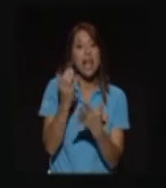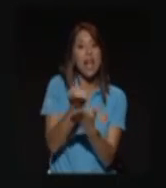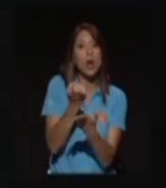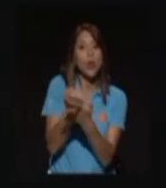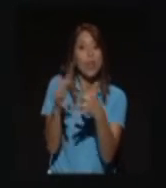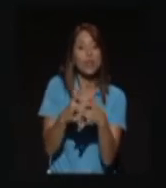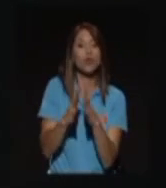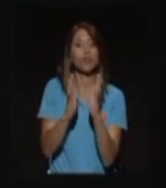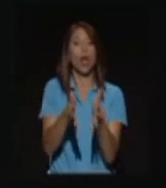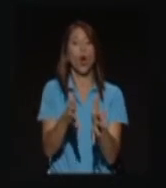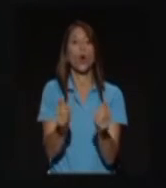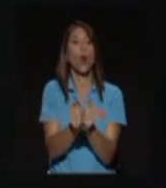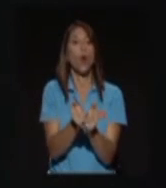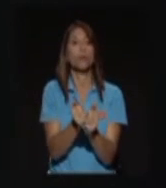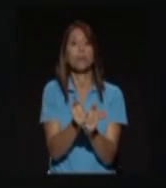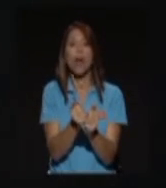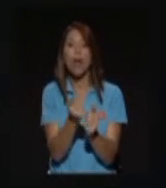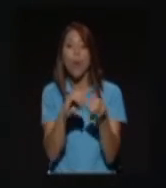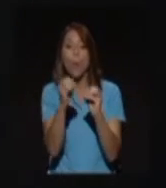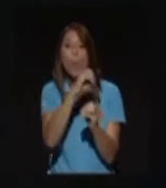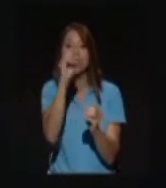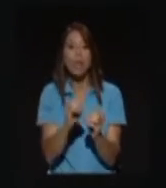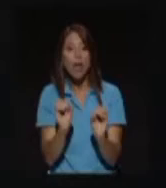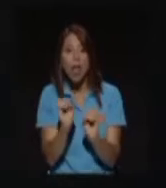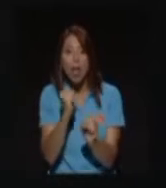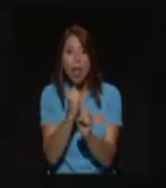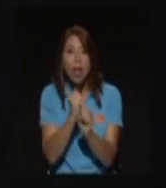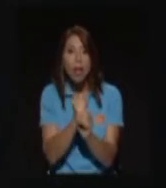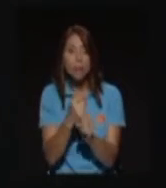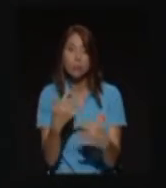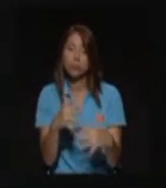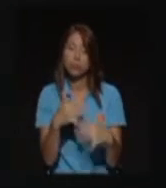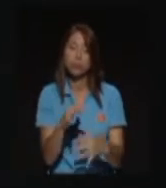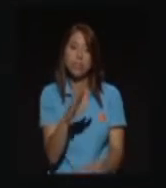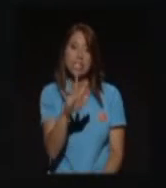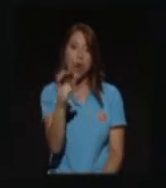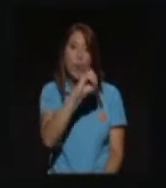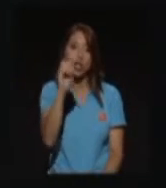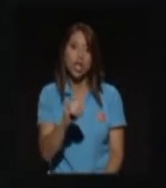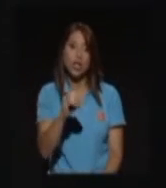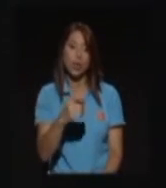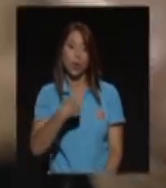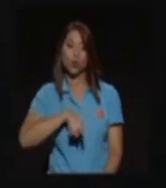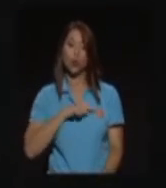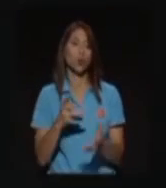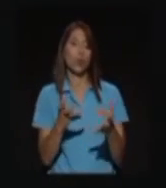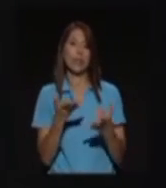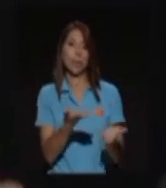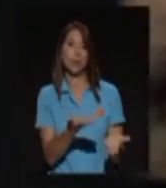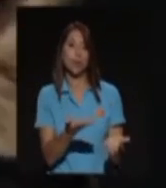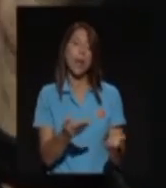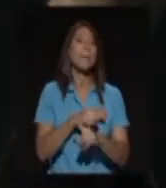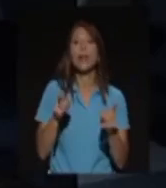desearíamos nosotros, como del 5%, y sin embargo el argumento era de que faltaban trabajos, lo cual además